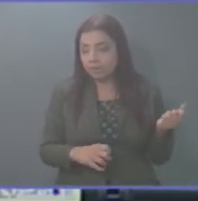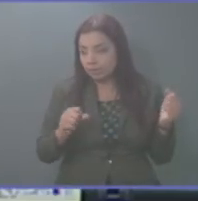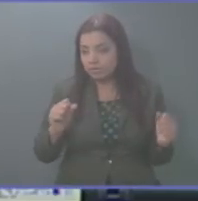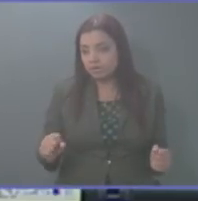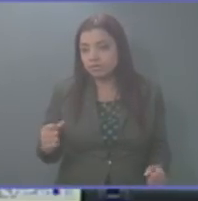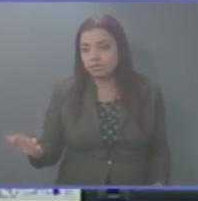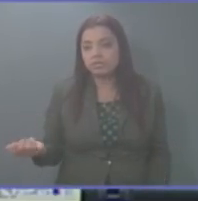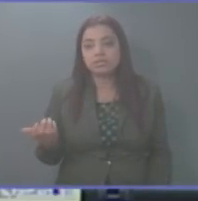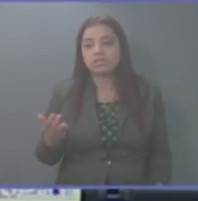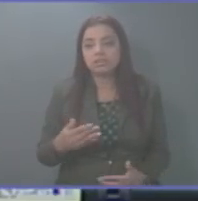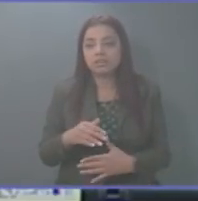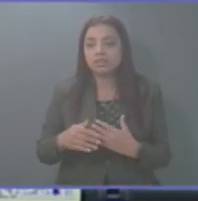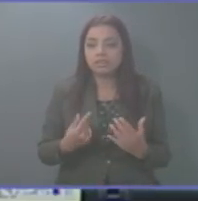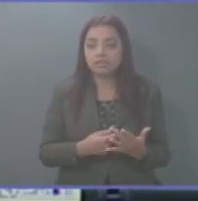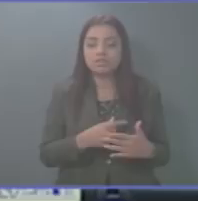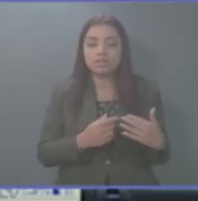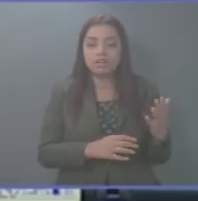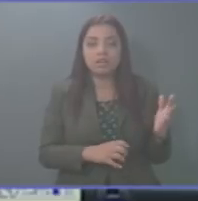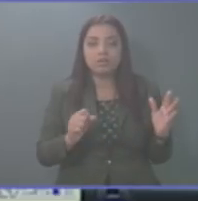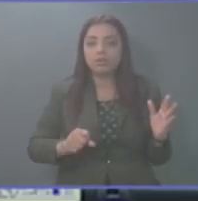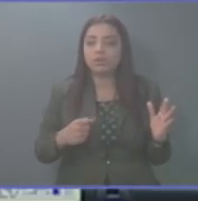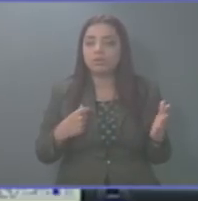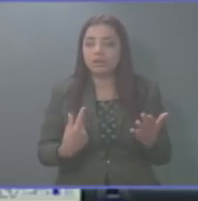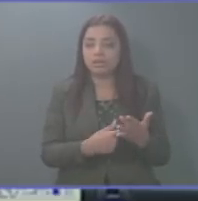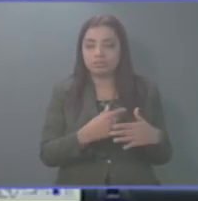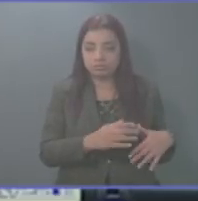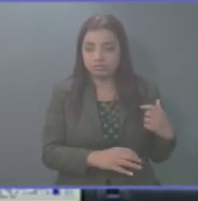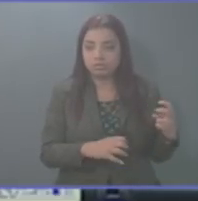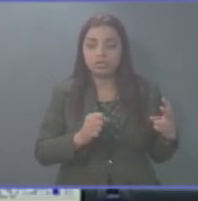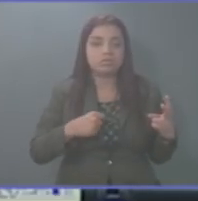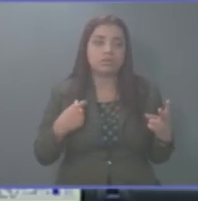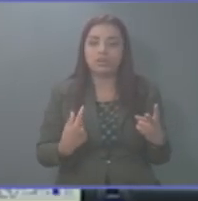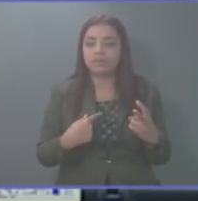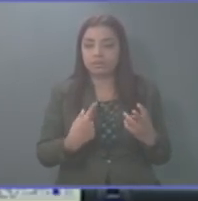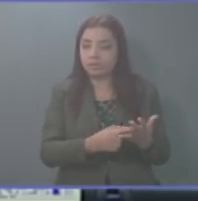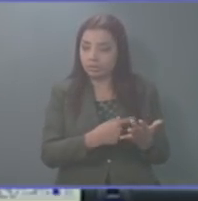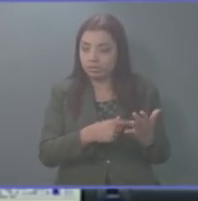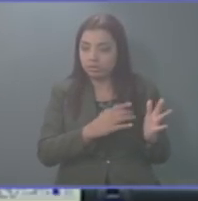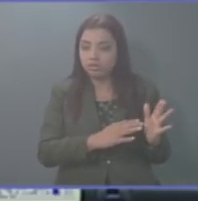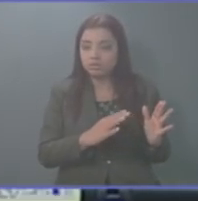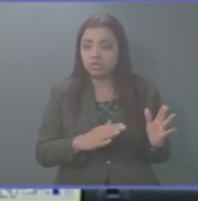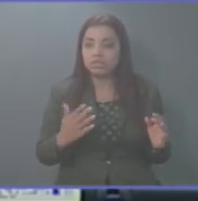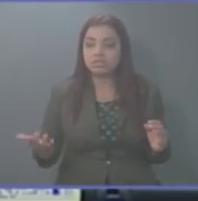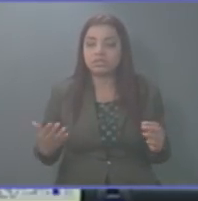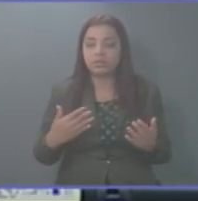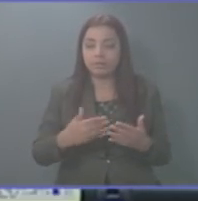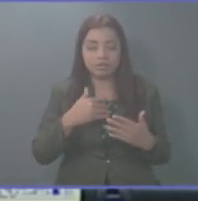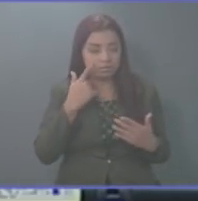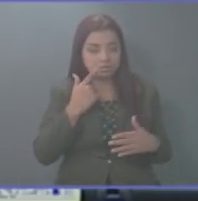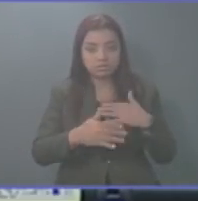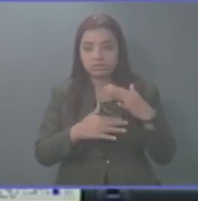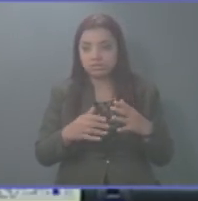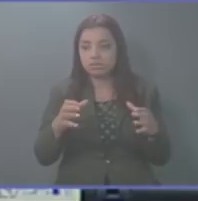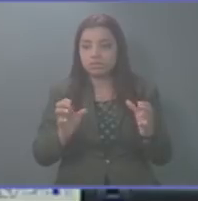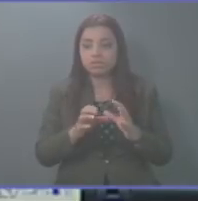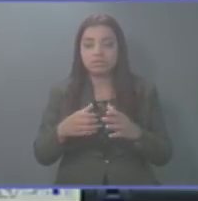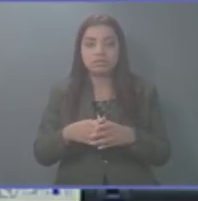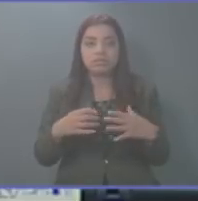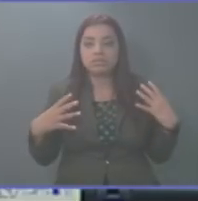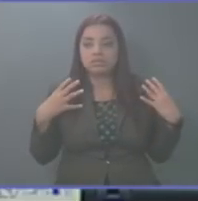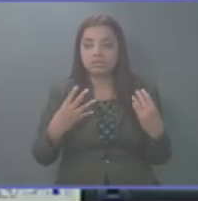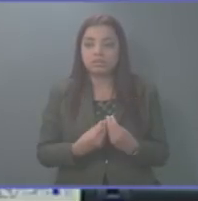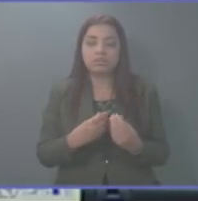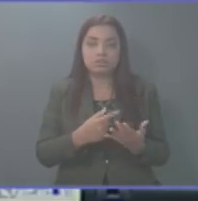a las que ya se habían presentado. Yo soy uno de los mocionantes, entre otros diputados, de un proyecto que presentó una organización de la sociedad